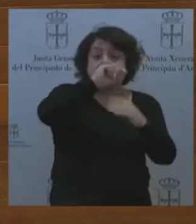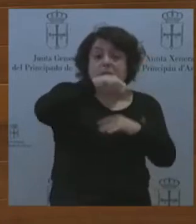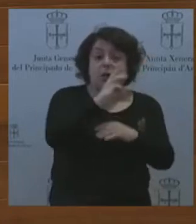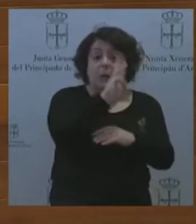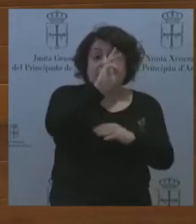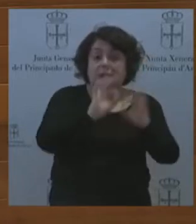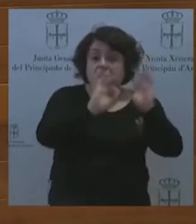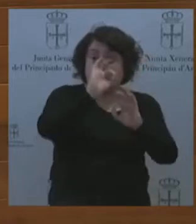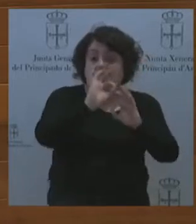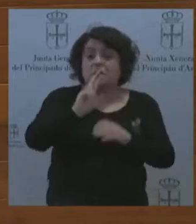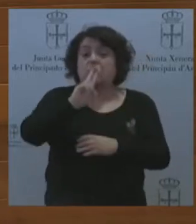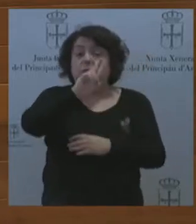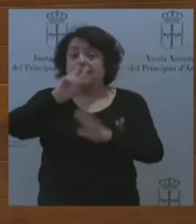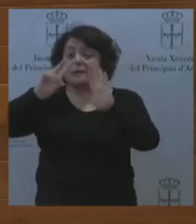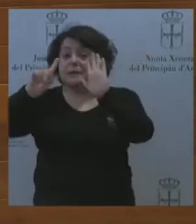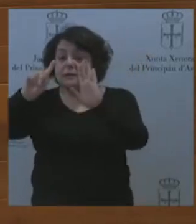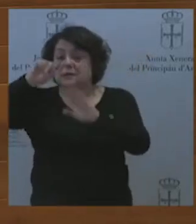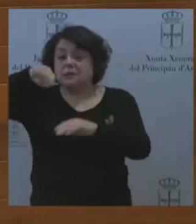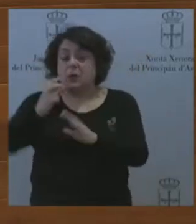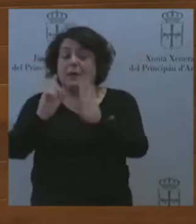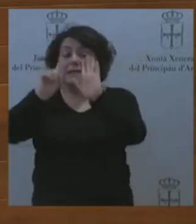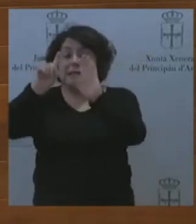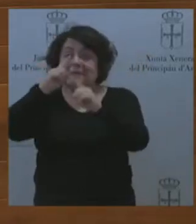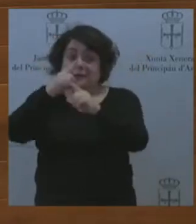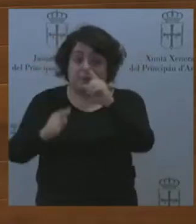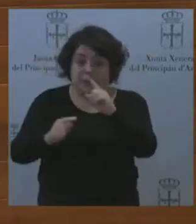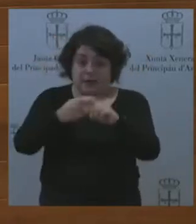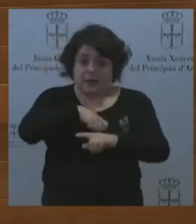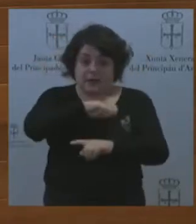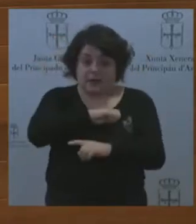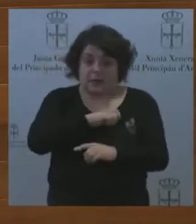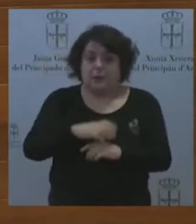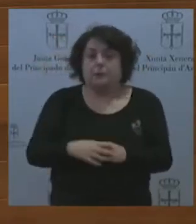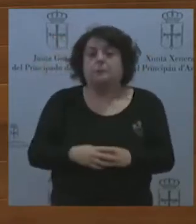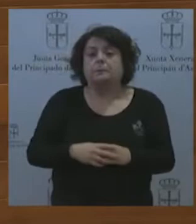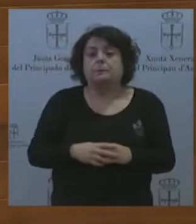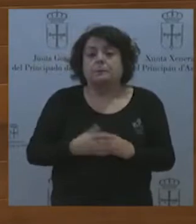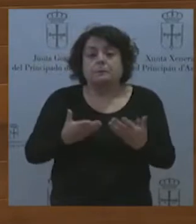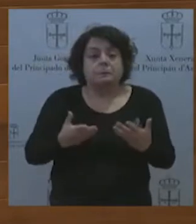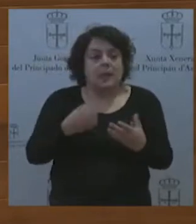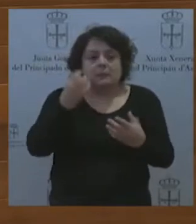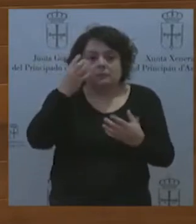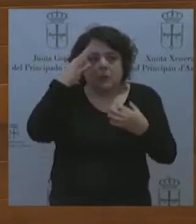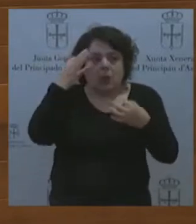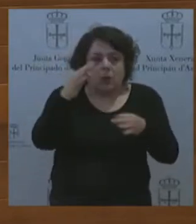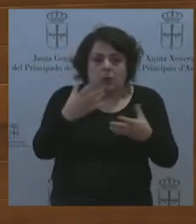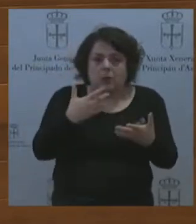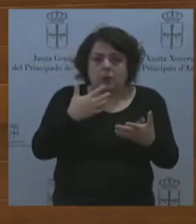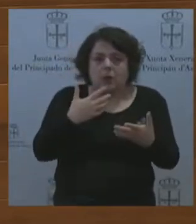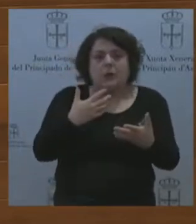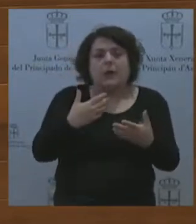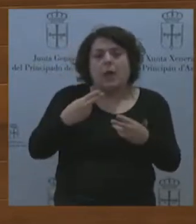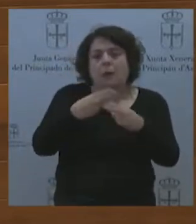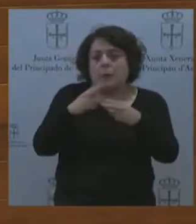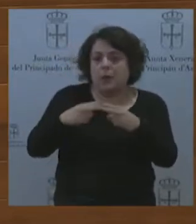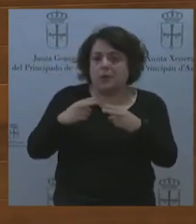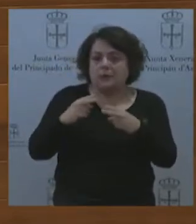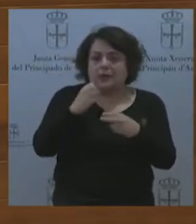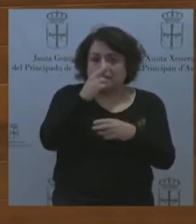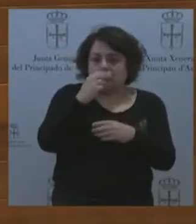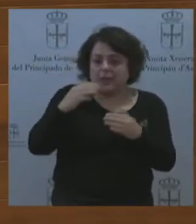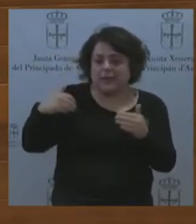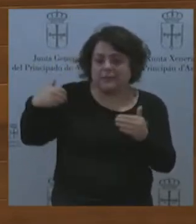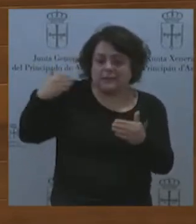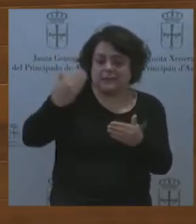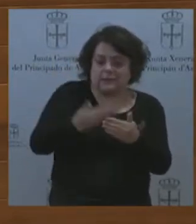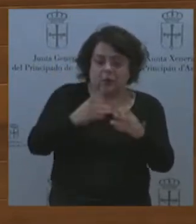26,6% de media? Es evidente que tantos años de políticas socialistas en Asturias nos han situado en